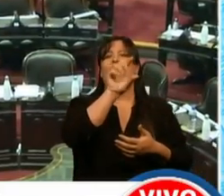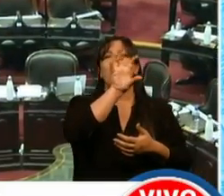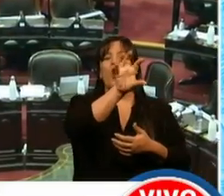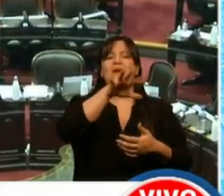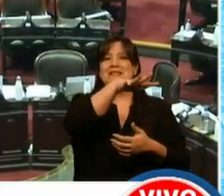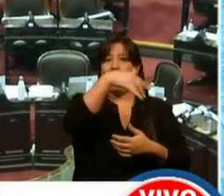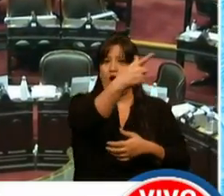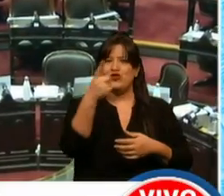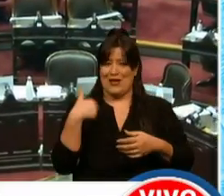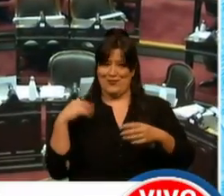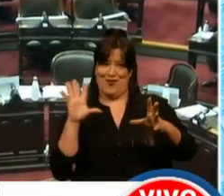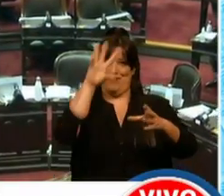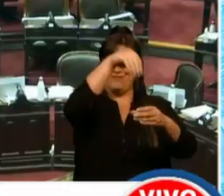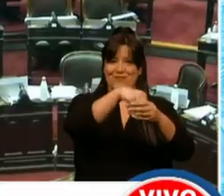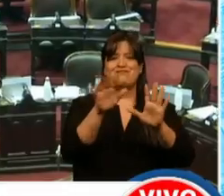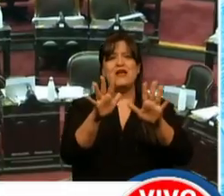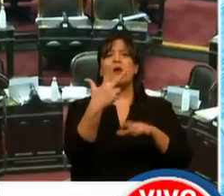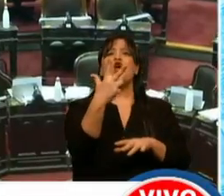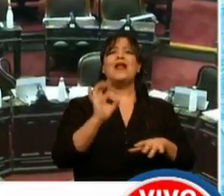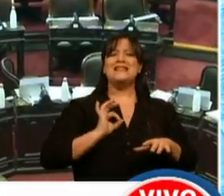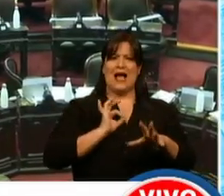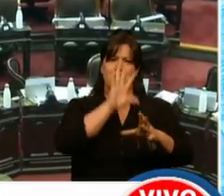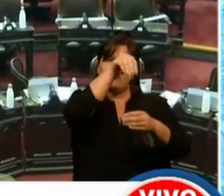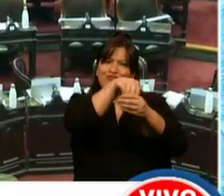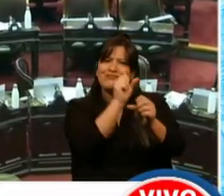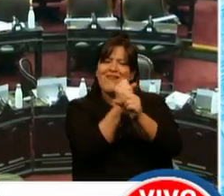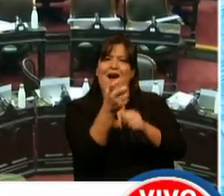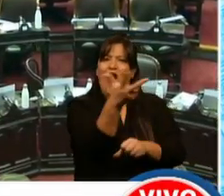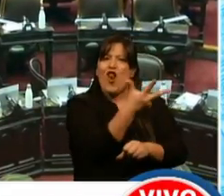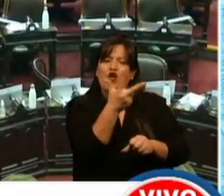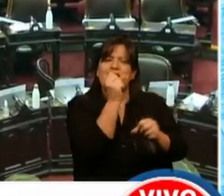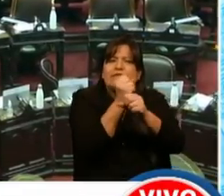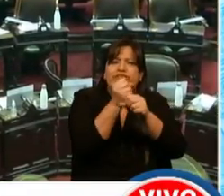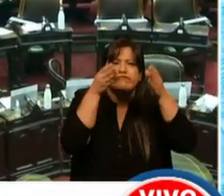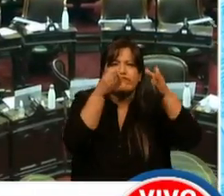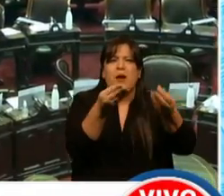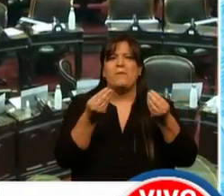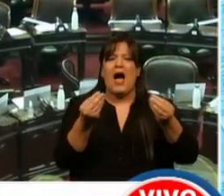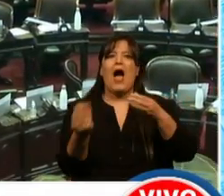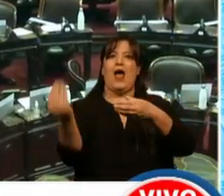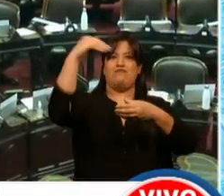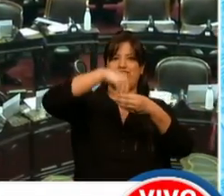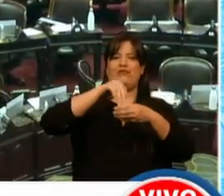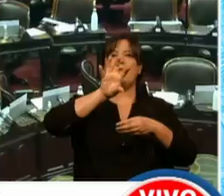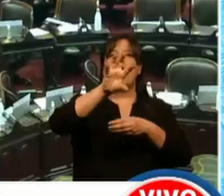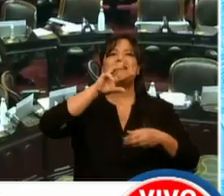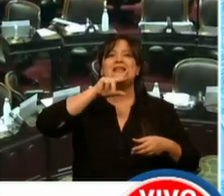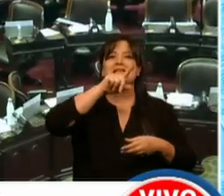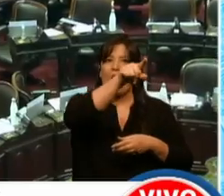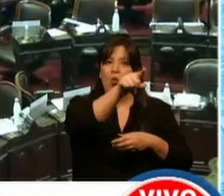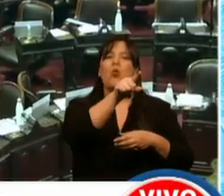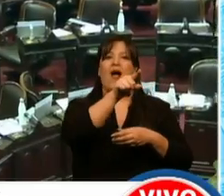buenos aires hace casi tres años para trabajar para incluir a san juan en este beneficio